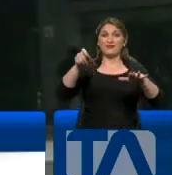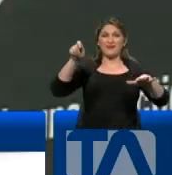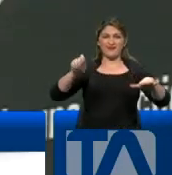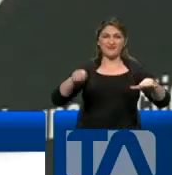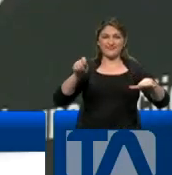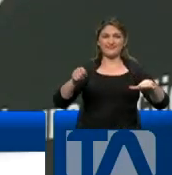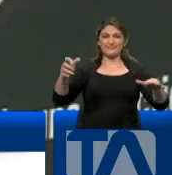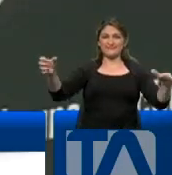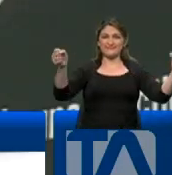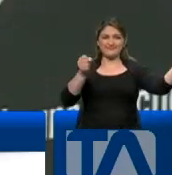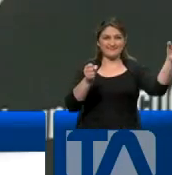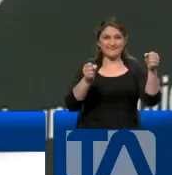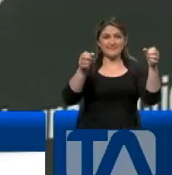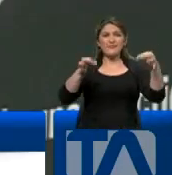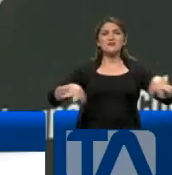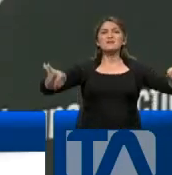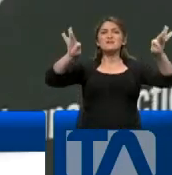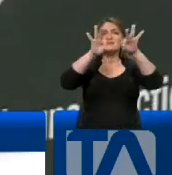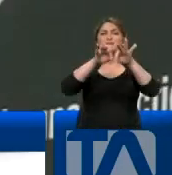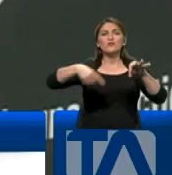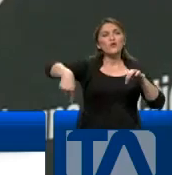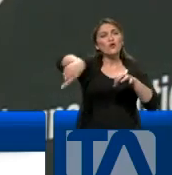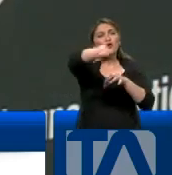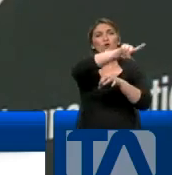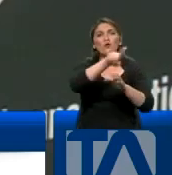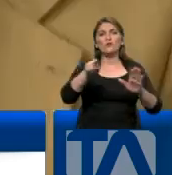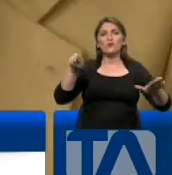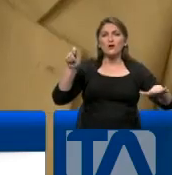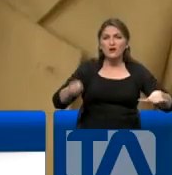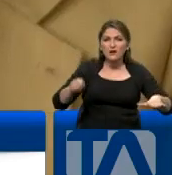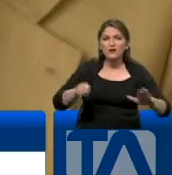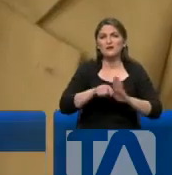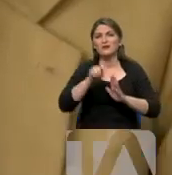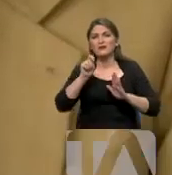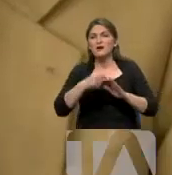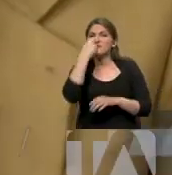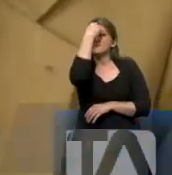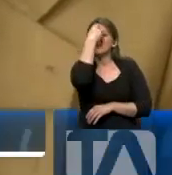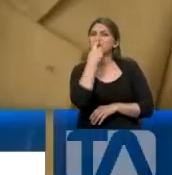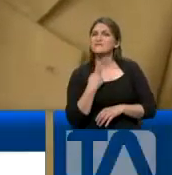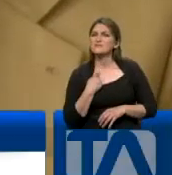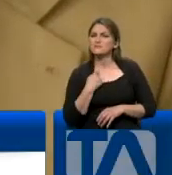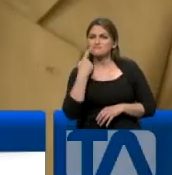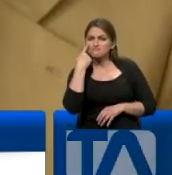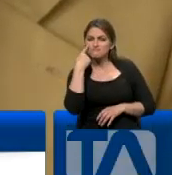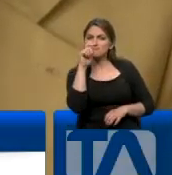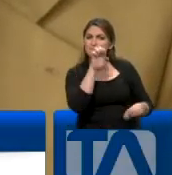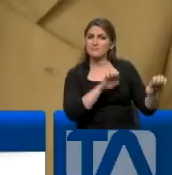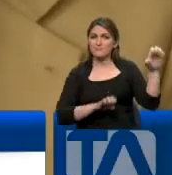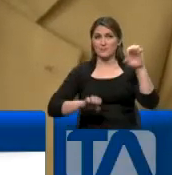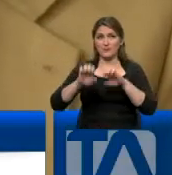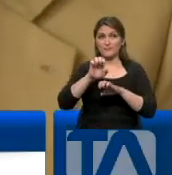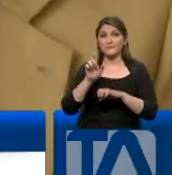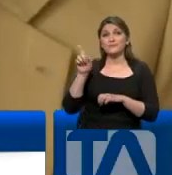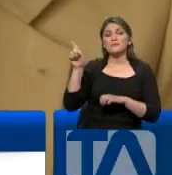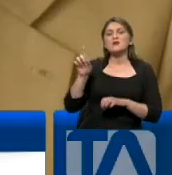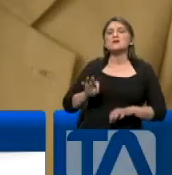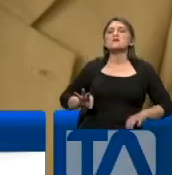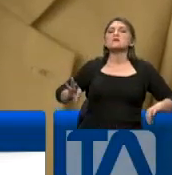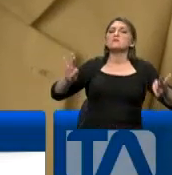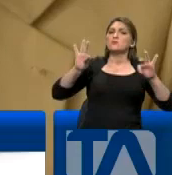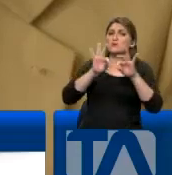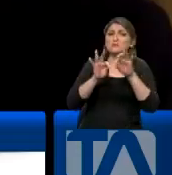Judicatura que se emprenda una evaluación en todos los niveles de la justicia. Para que sepan que tienen que ser vigilados